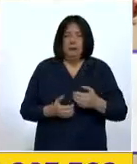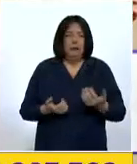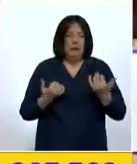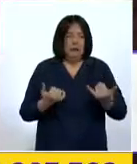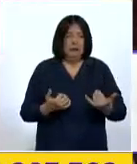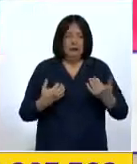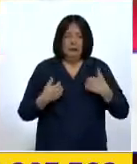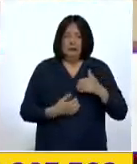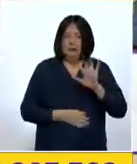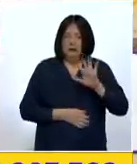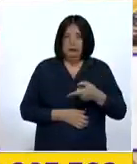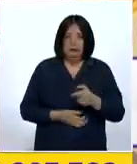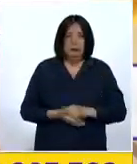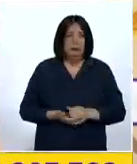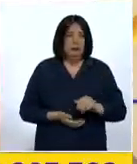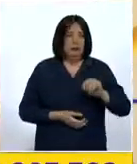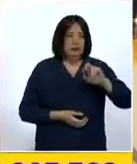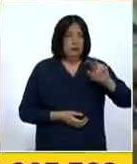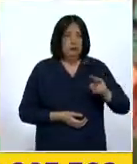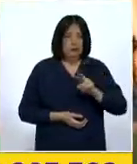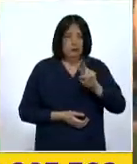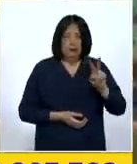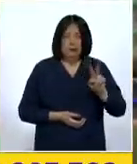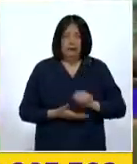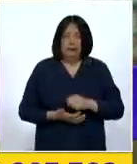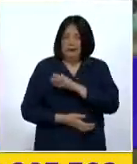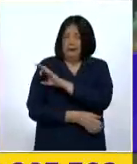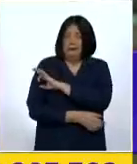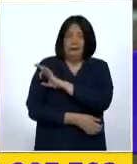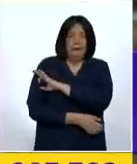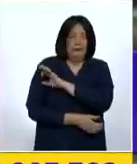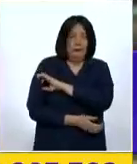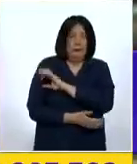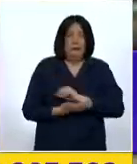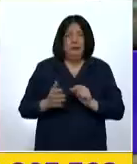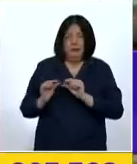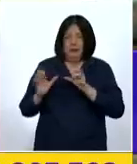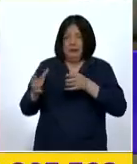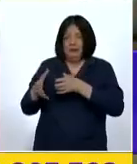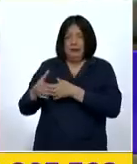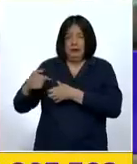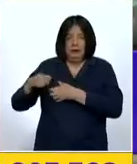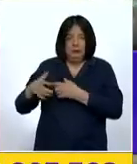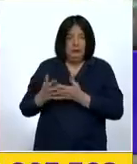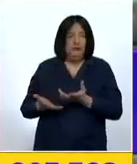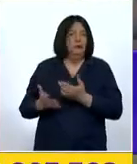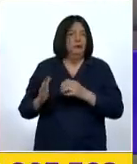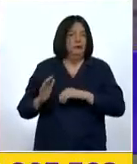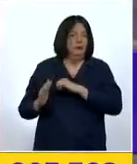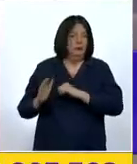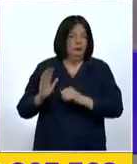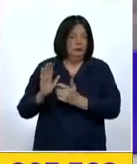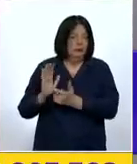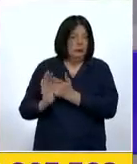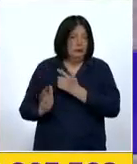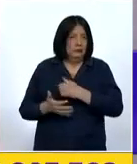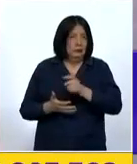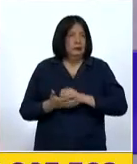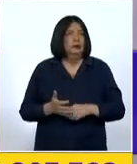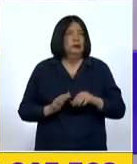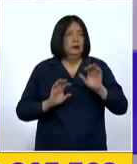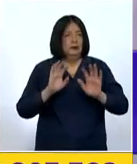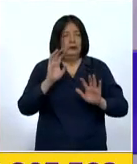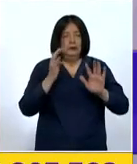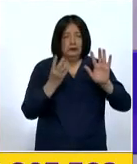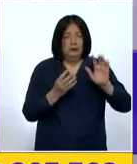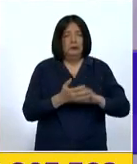5.000. Tan solo en el 2022, la Fiscalía de Crimen Organizado ha logrado 79 sentencias a